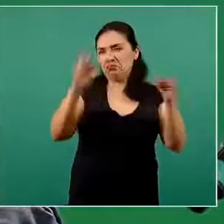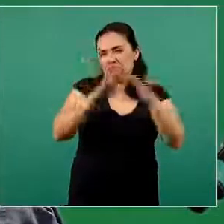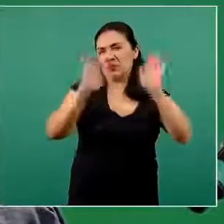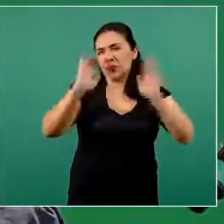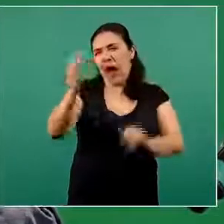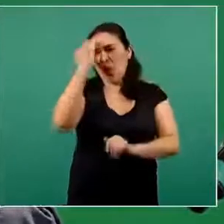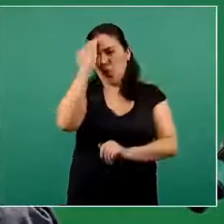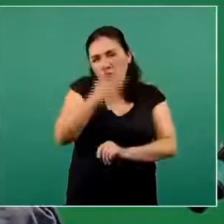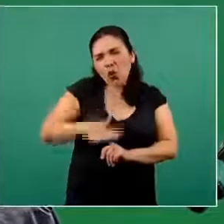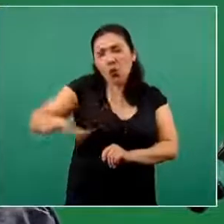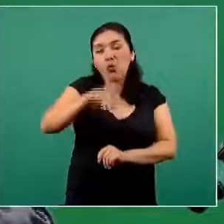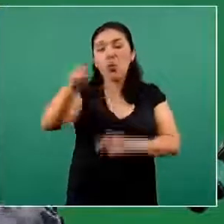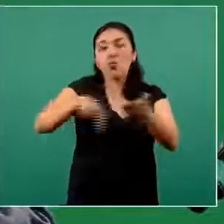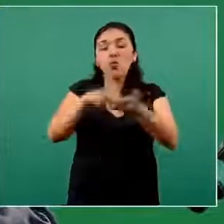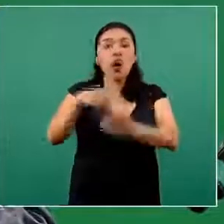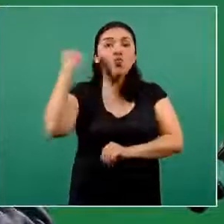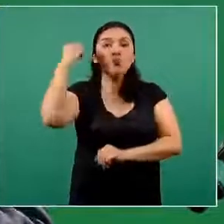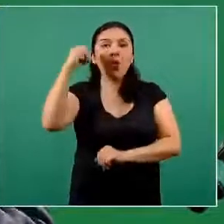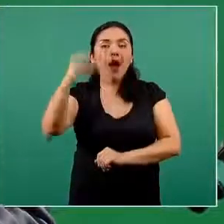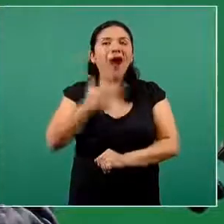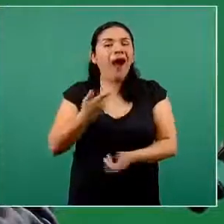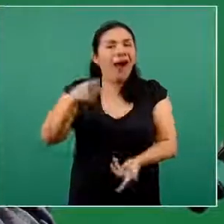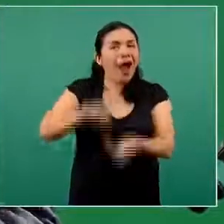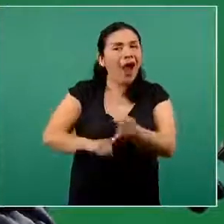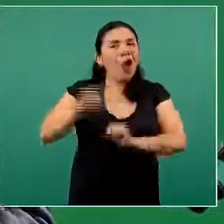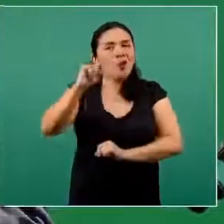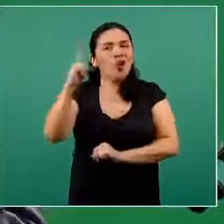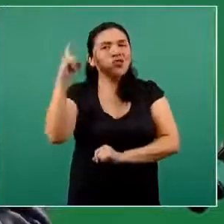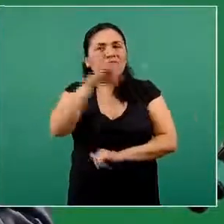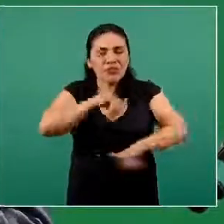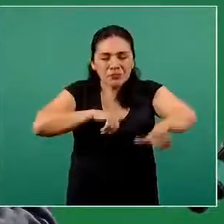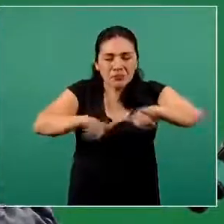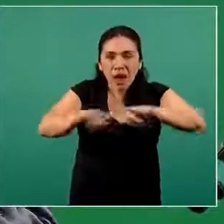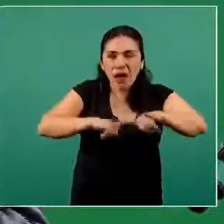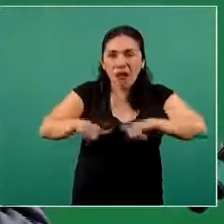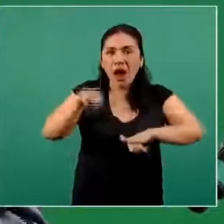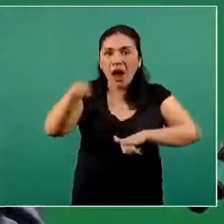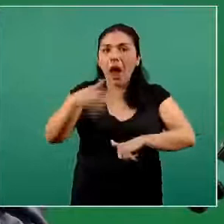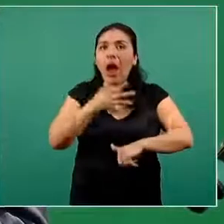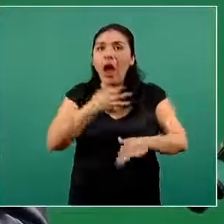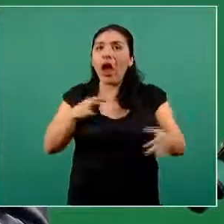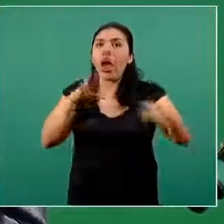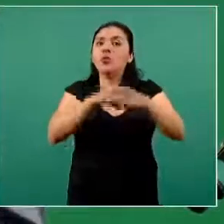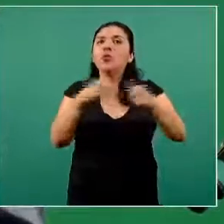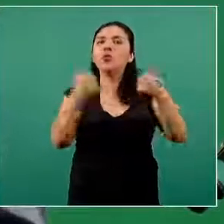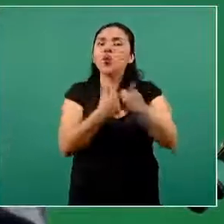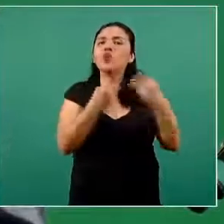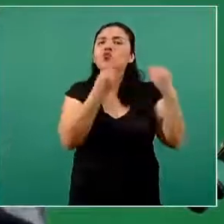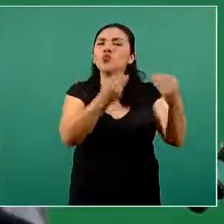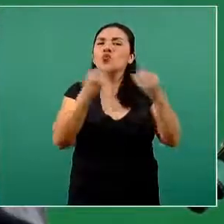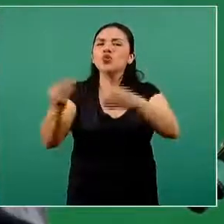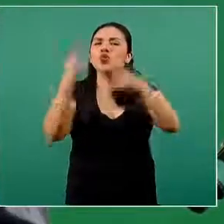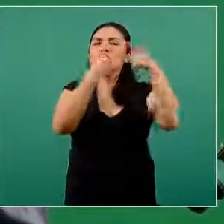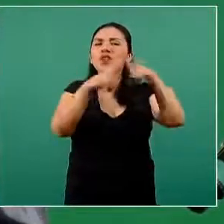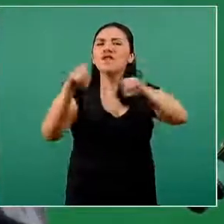conocido, Oaxaca tiene esta complejidad territorial que está asociada además a una gran diversidad